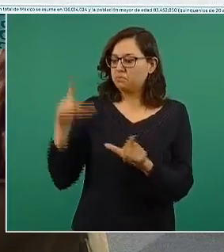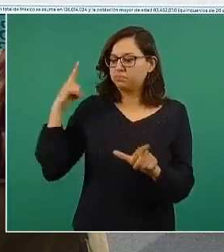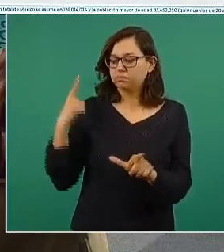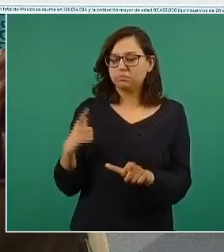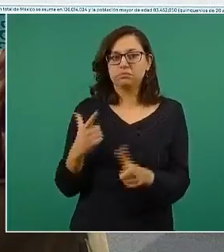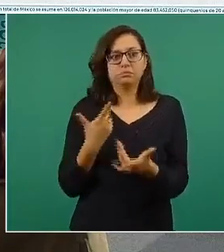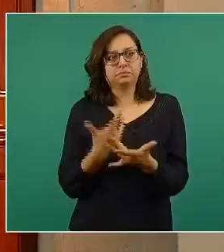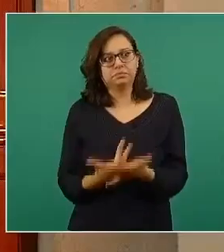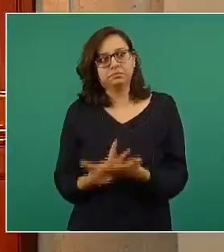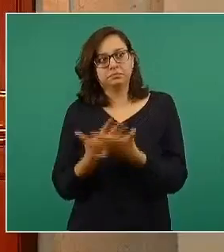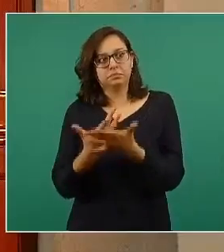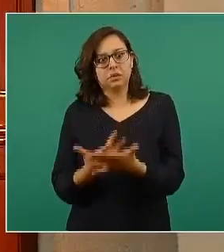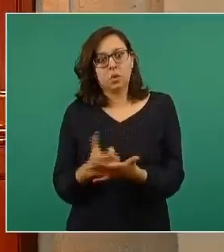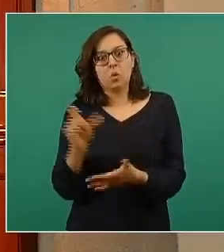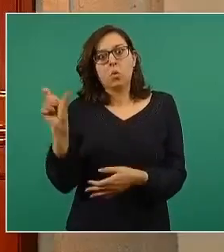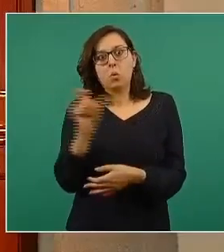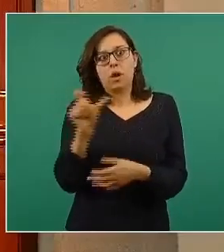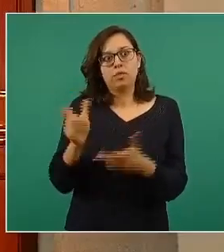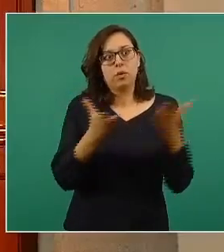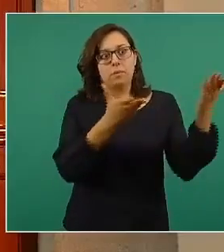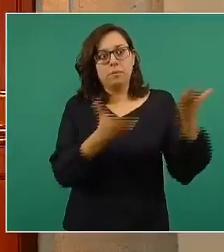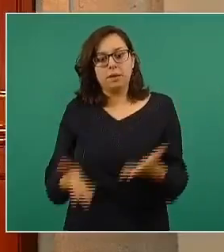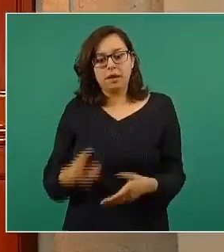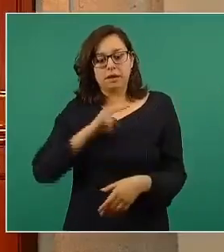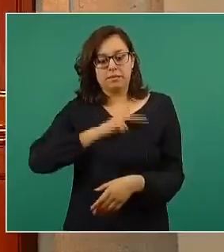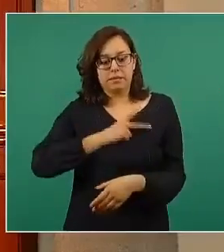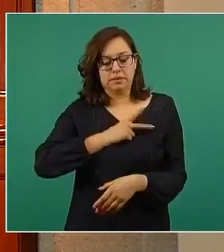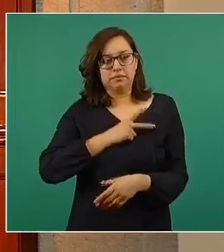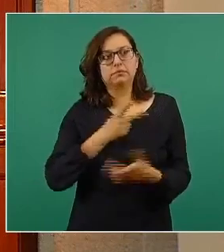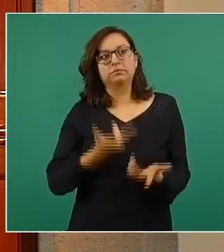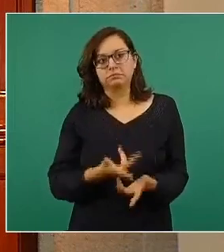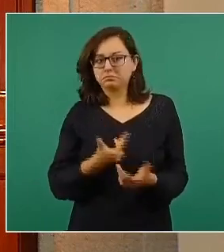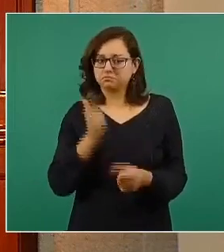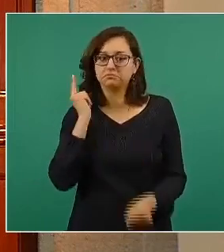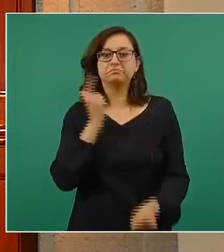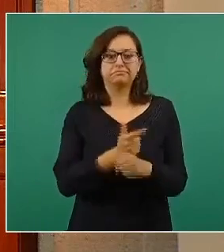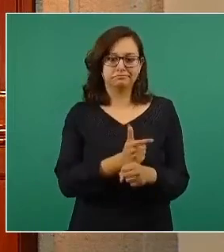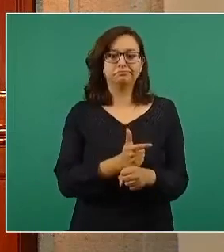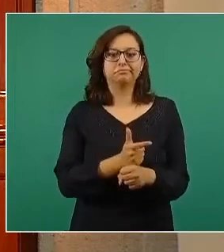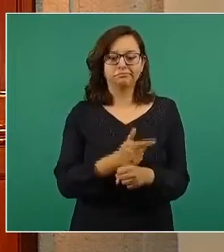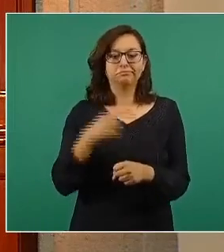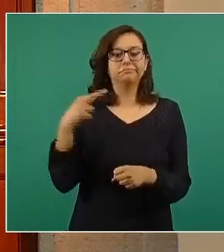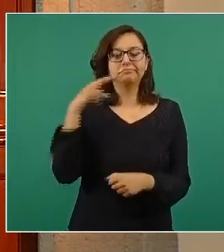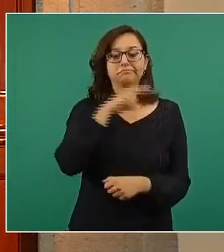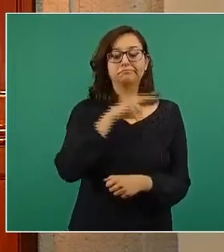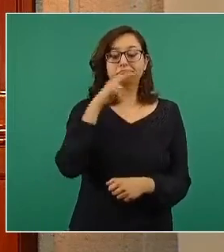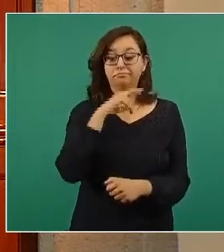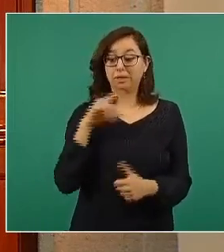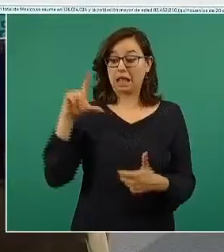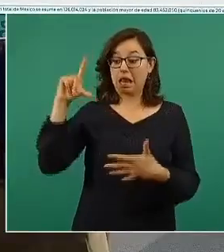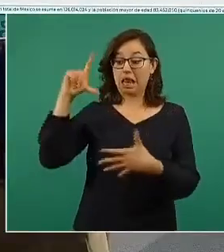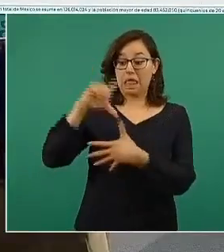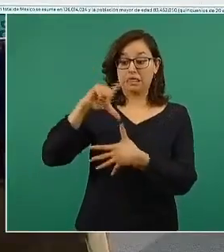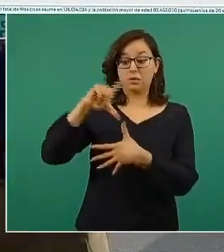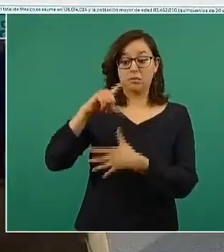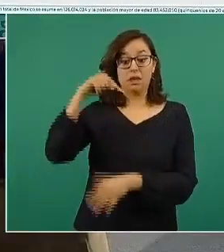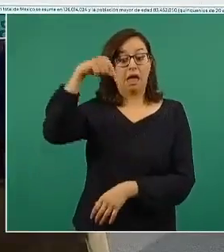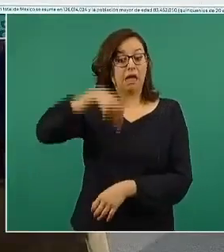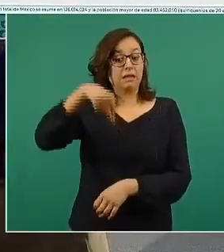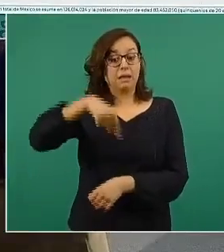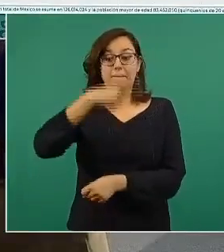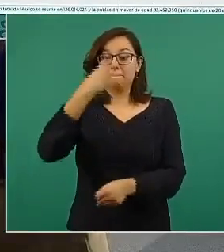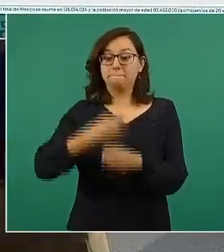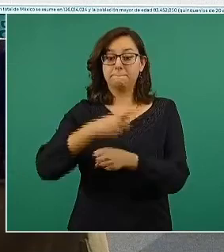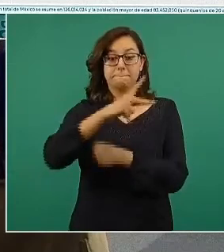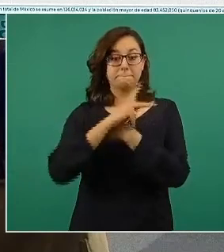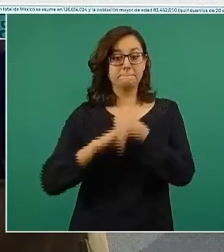sería la importación del mismo. Fuimos el primer país en Latinoamérica en desarrollar la prueba confirmatoria. Sin